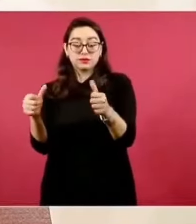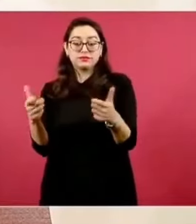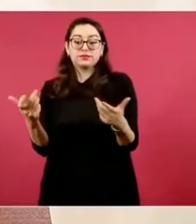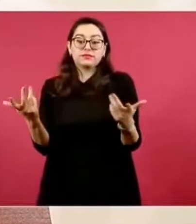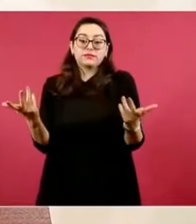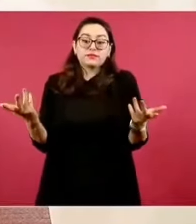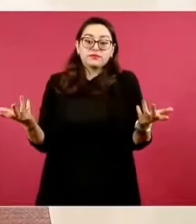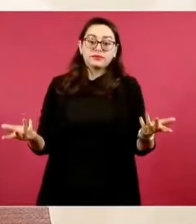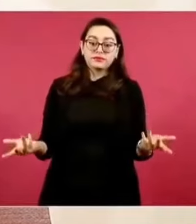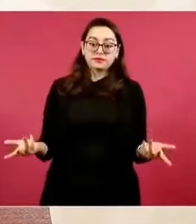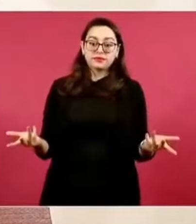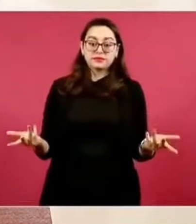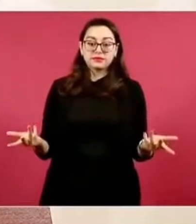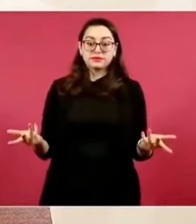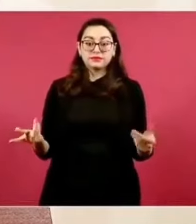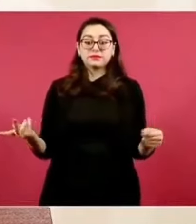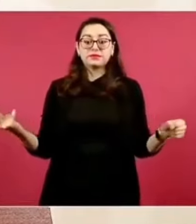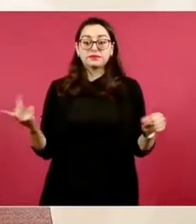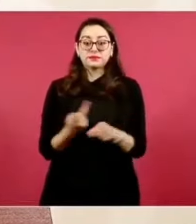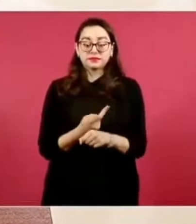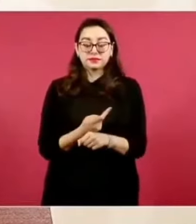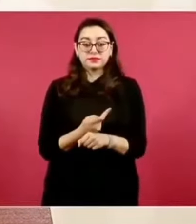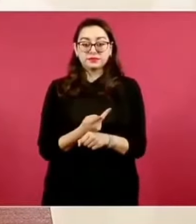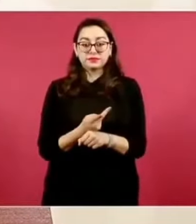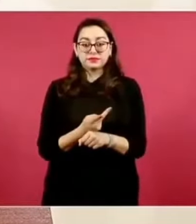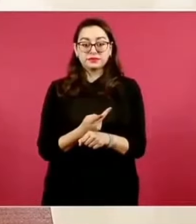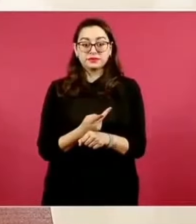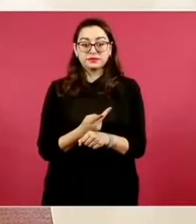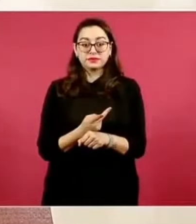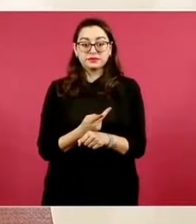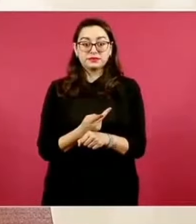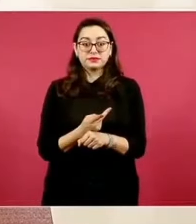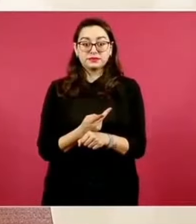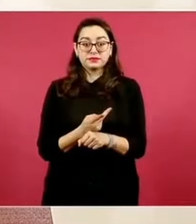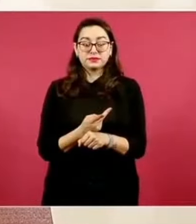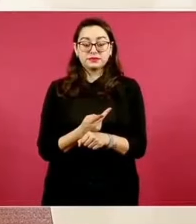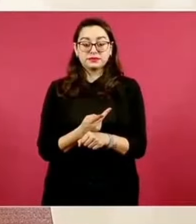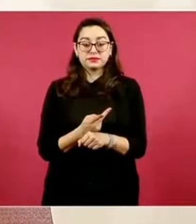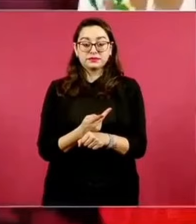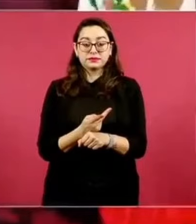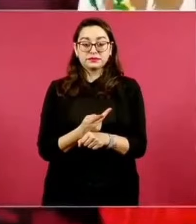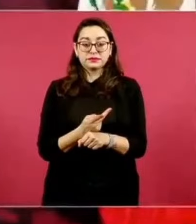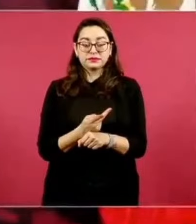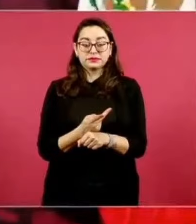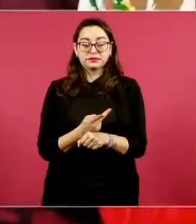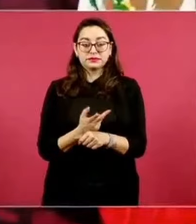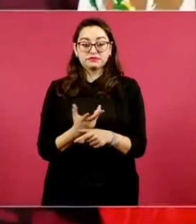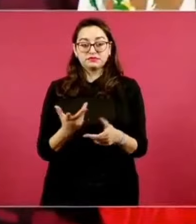eh en algunos casos no sé si en este del